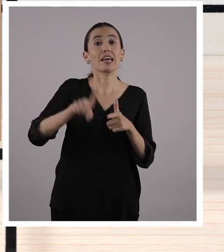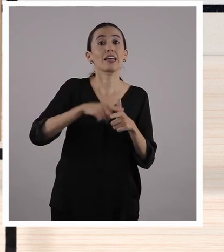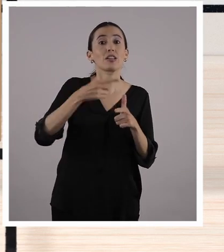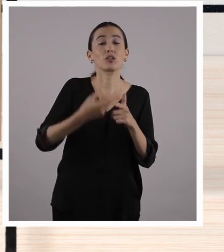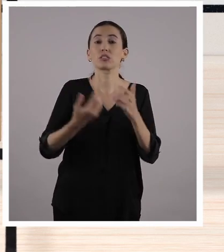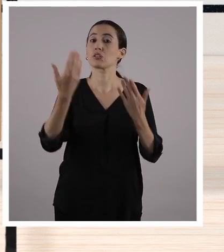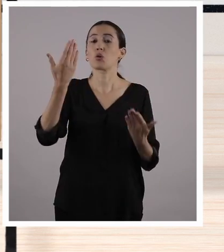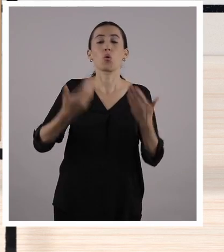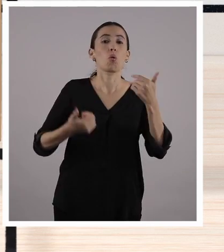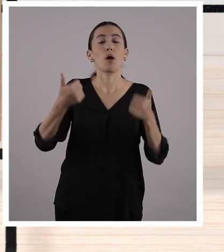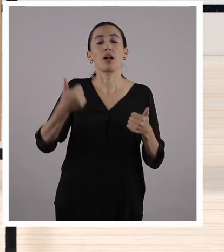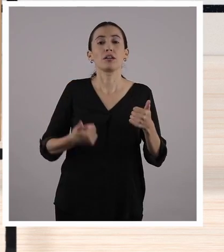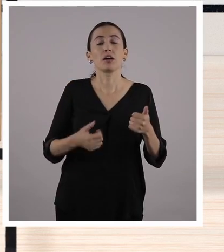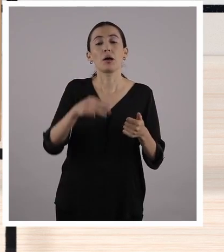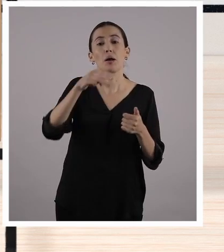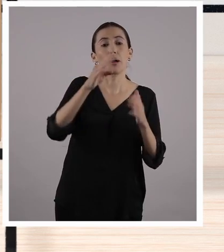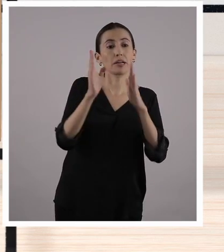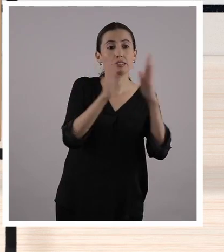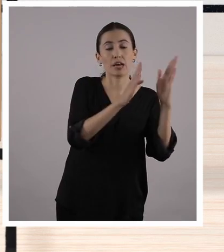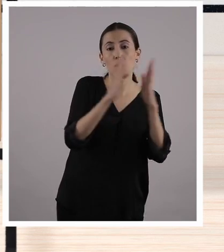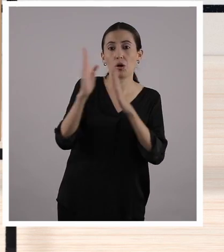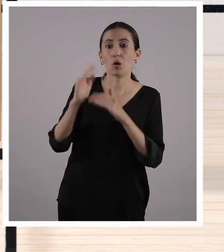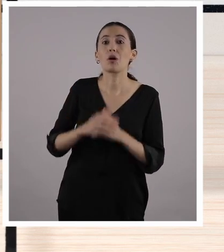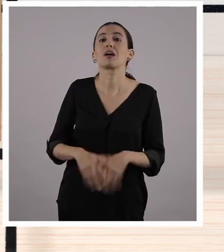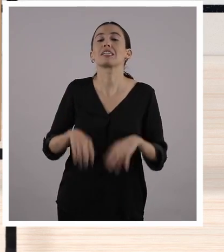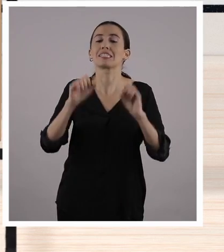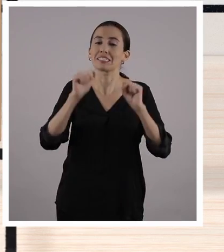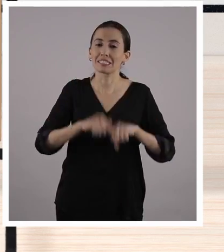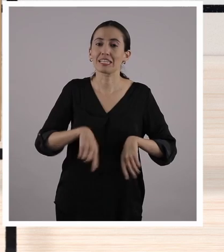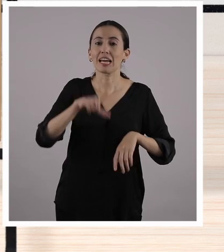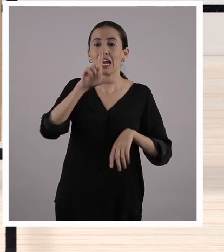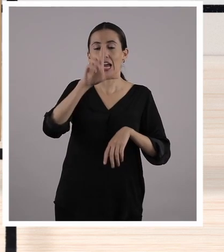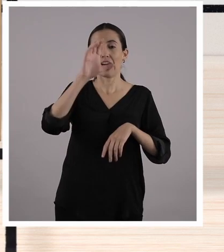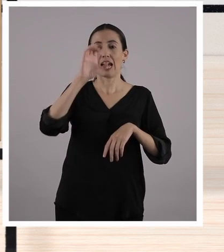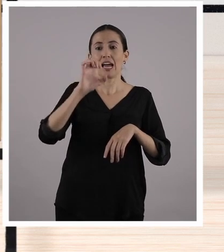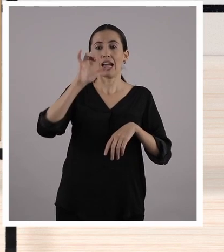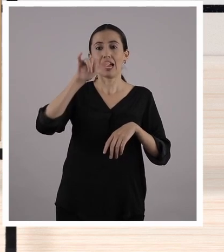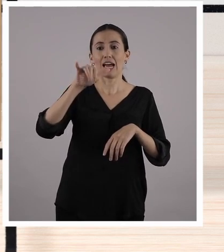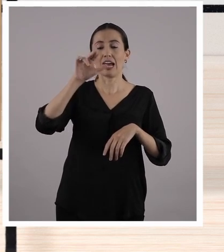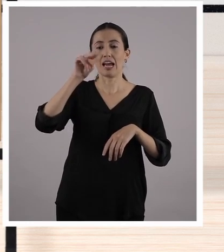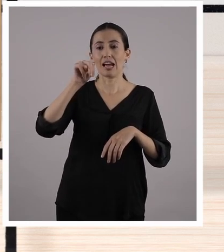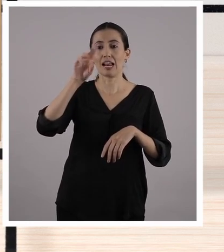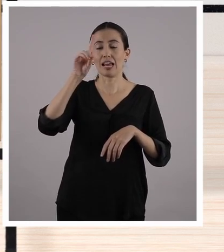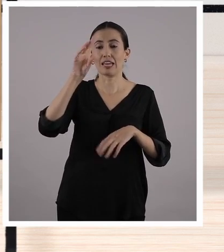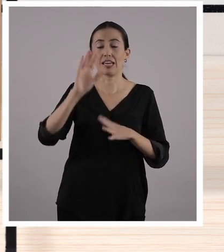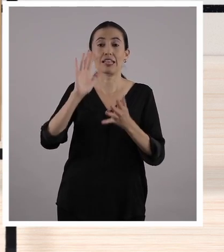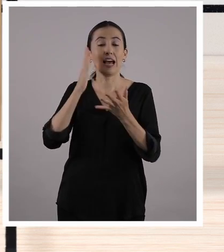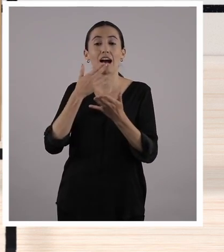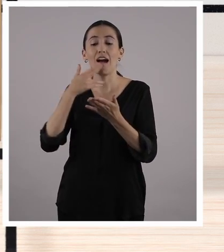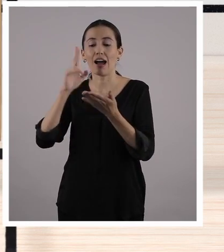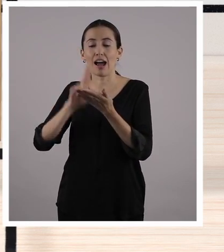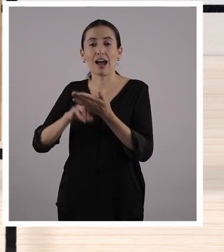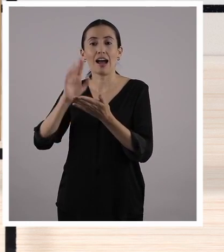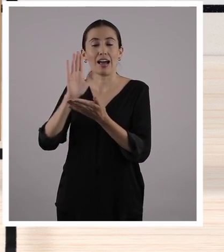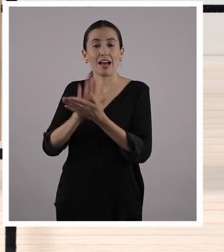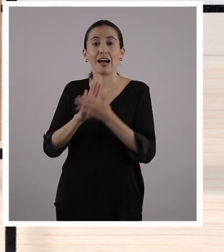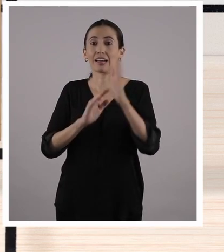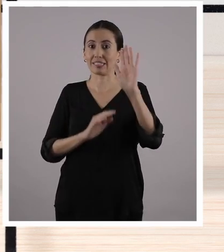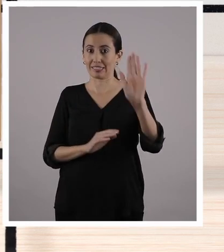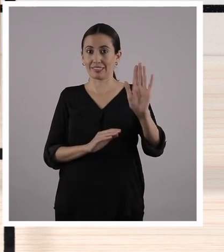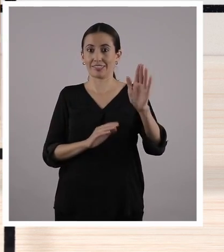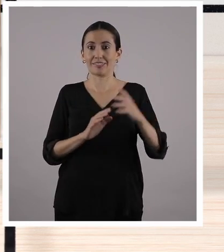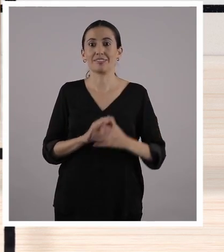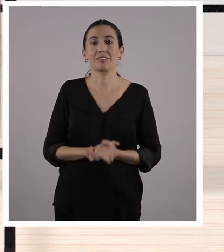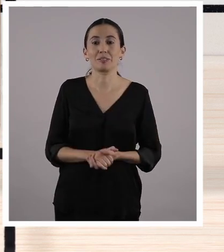Entonces, ¿dónde corresponde esta imagen? Muy bien, es una leyenda. ¿Qué les parece si la colocamos